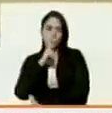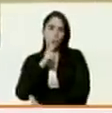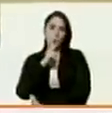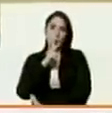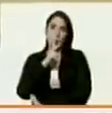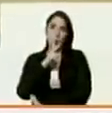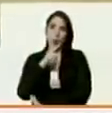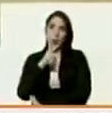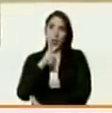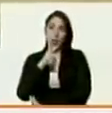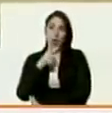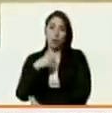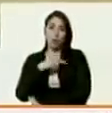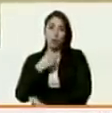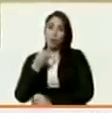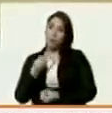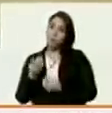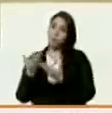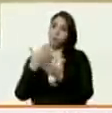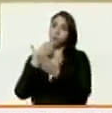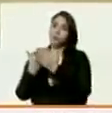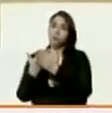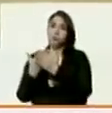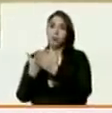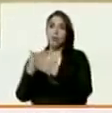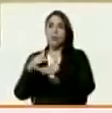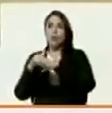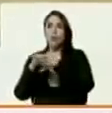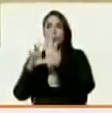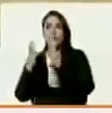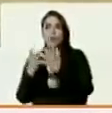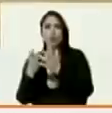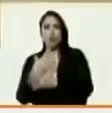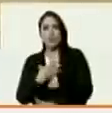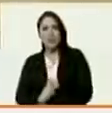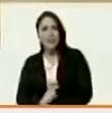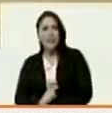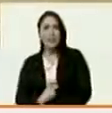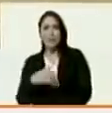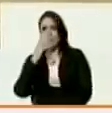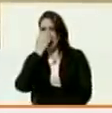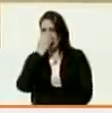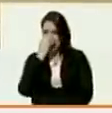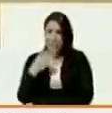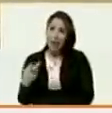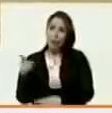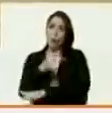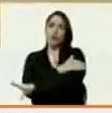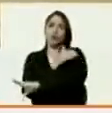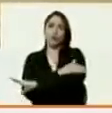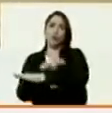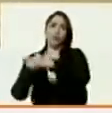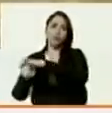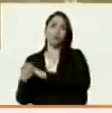ofrecemos disculpas al mundo por el triste espectáculo que la oposición venezolana está dando en la Asamblea